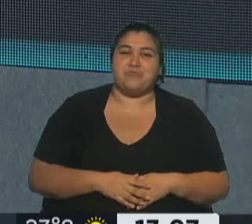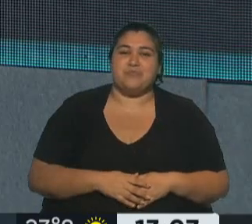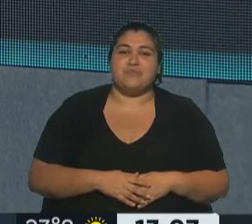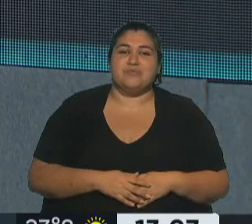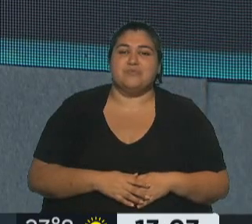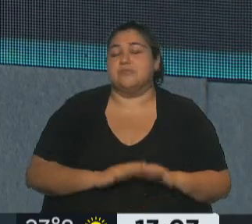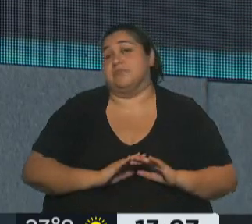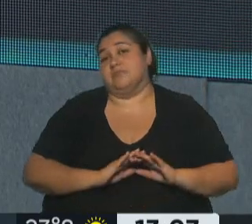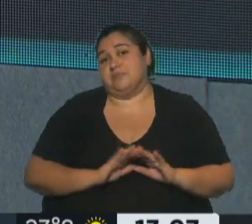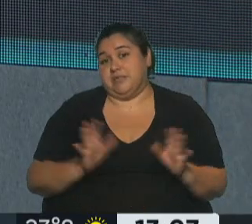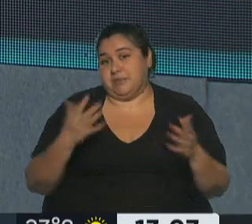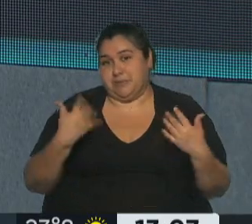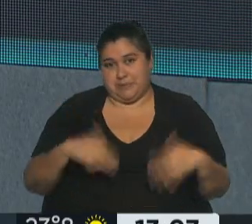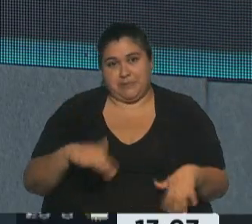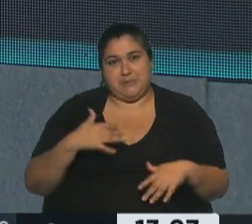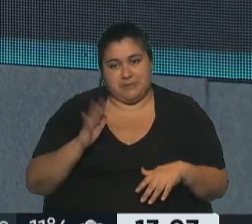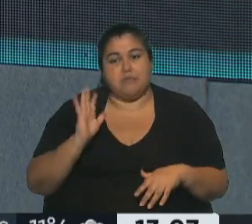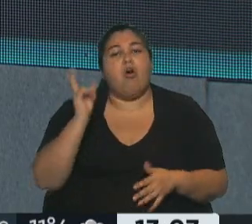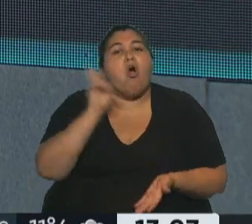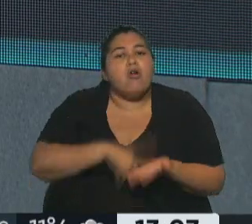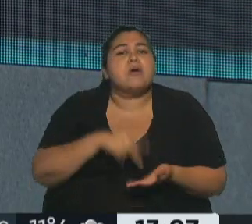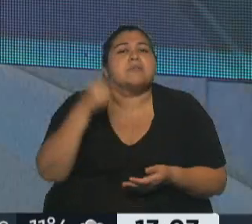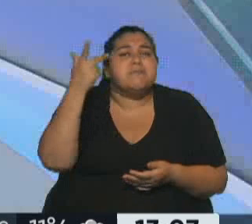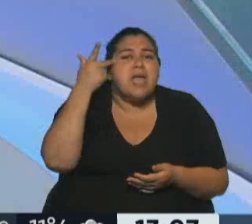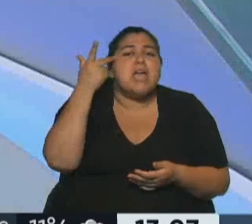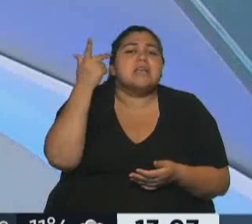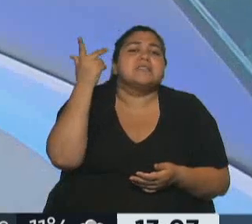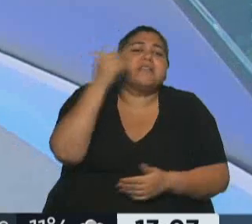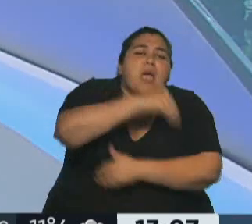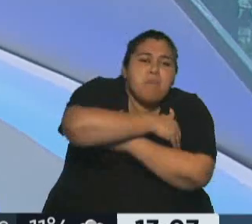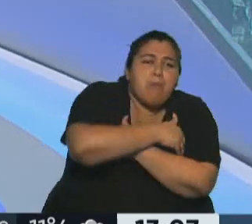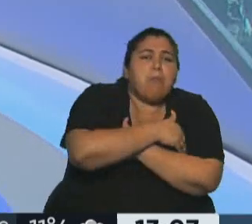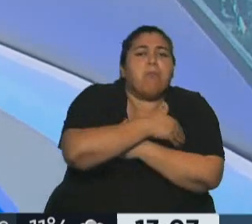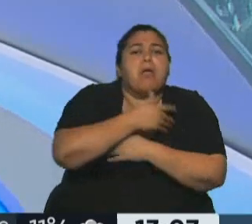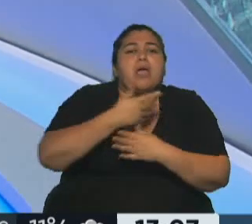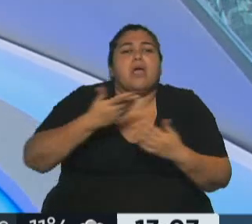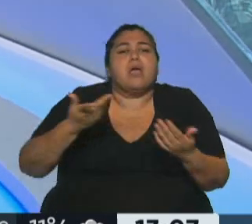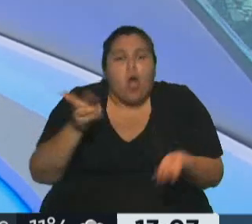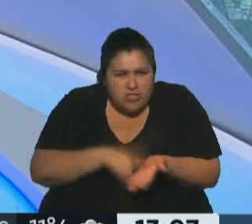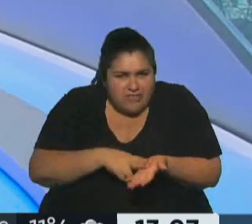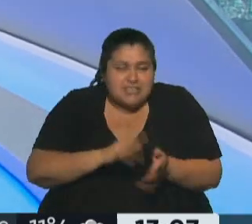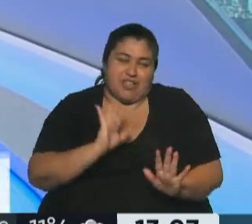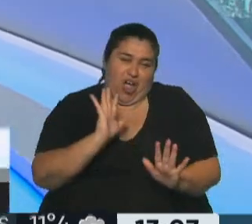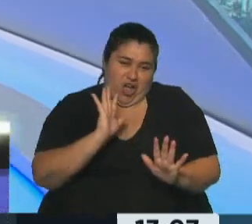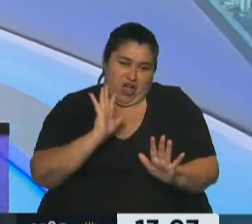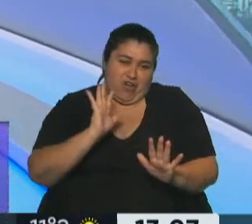bueno se viene the best otra vez Lio Messi otra vez mbappé otra vez otra vez